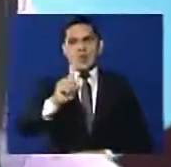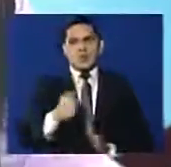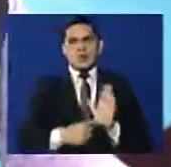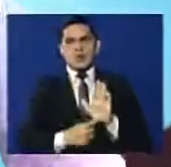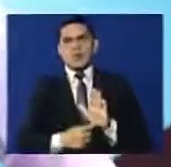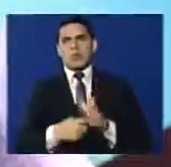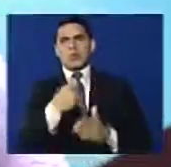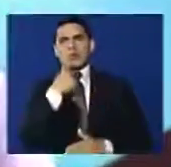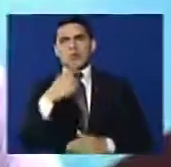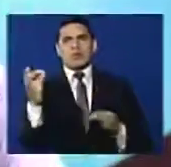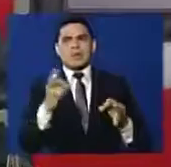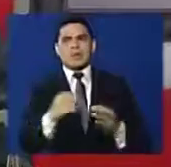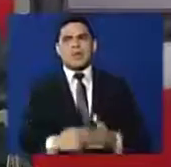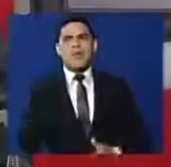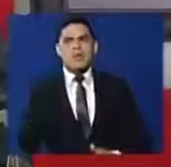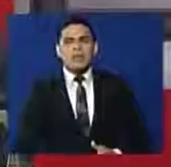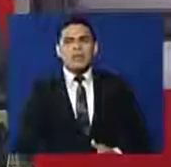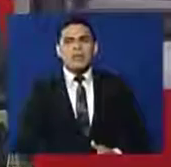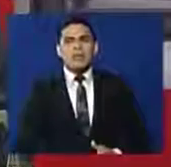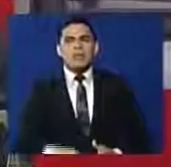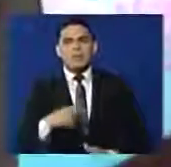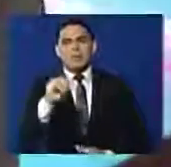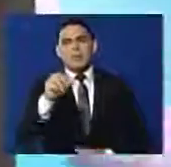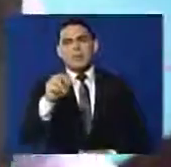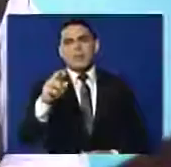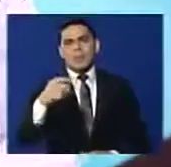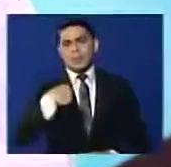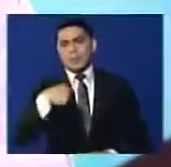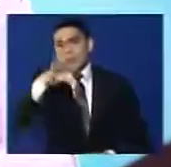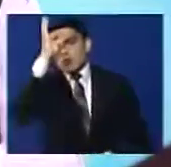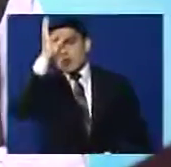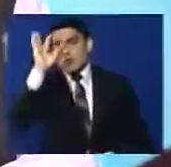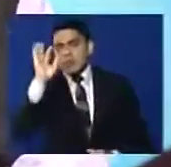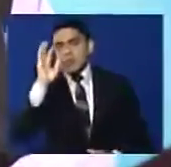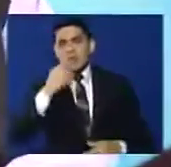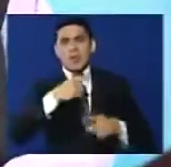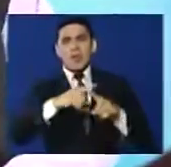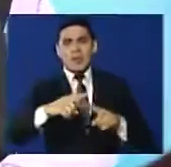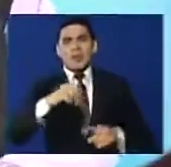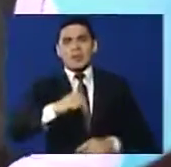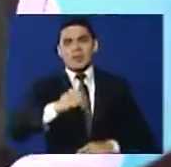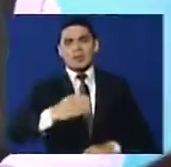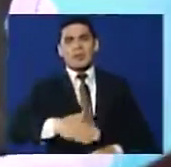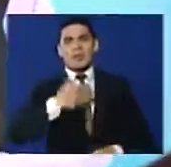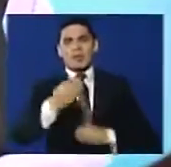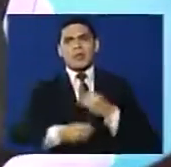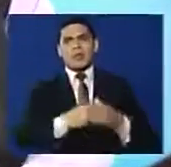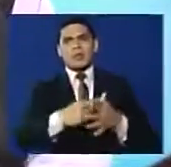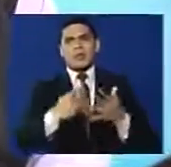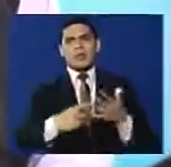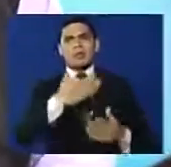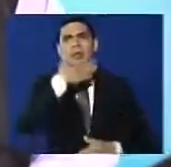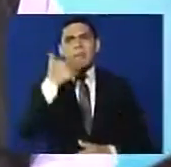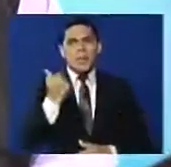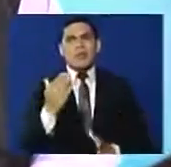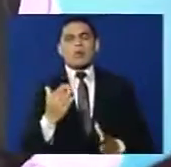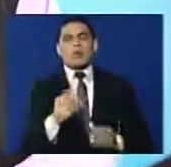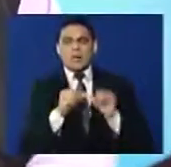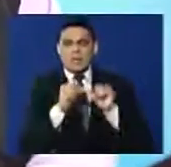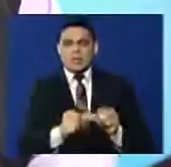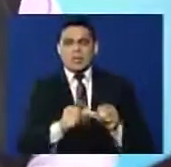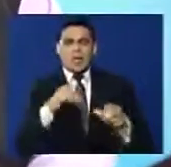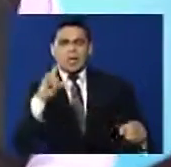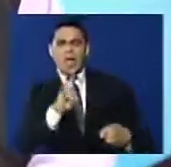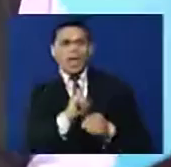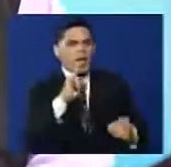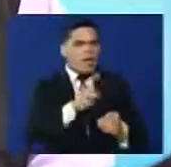injusticia de este gobierno. El cielo por asalto, como decía Marx. Yo no sé, pero se pueden hacer las cosas mucho mejor de lo que se han hecho. Y siguen engañando a